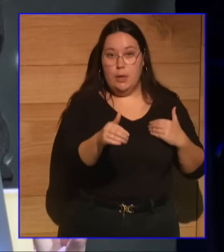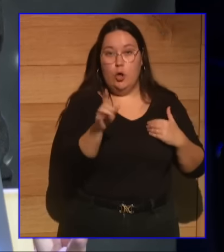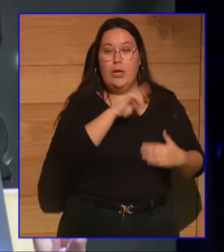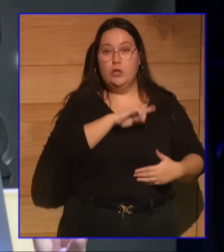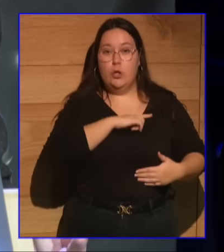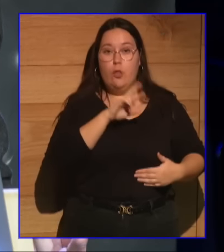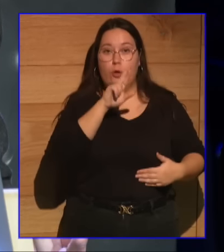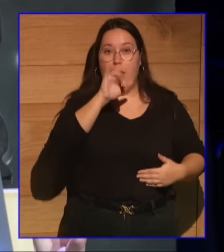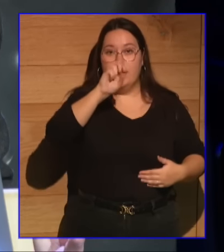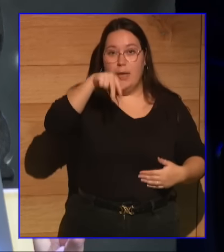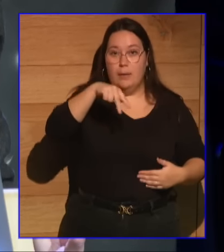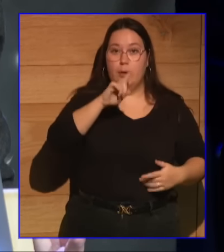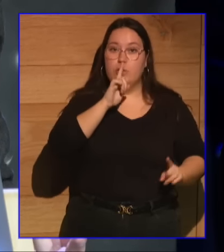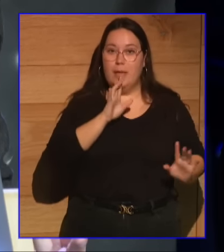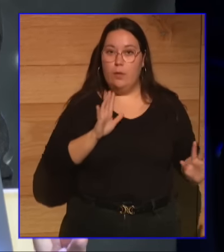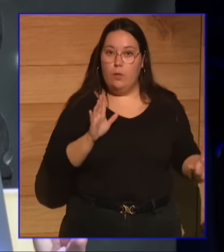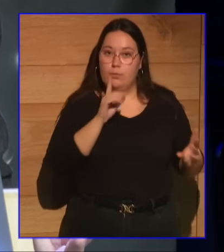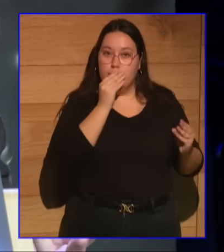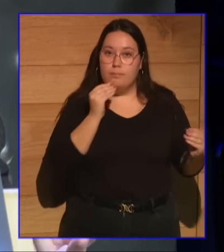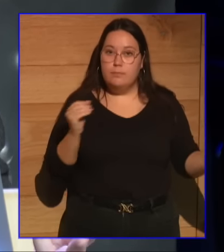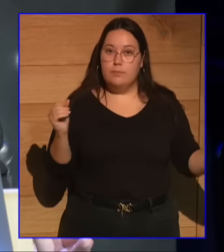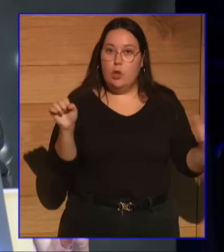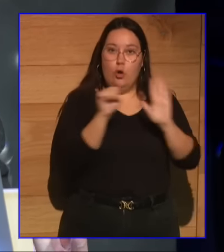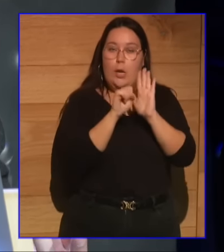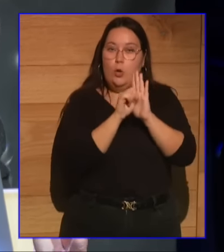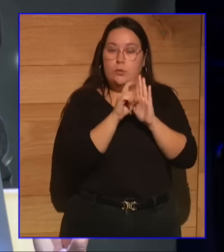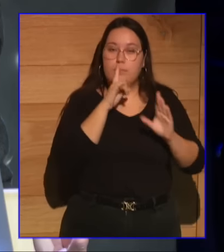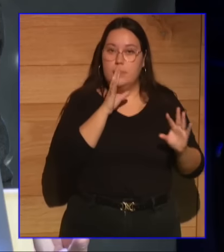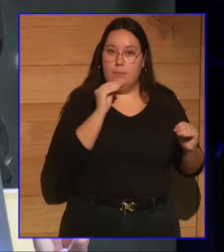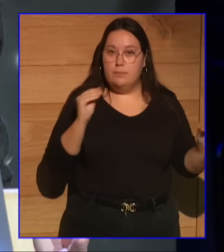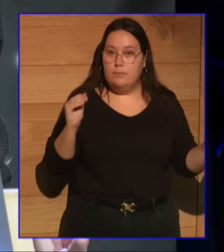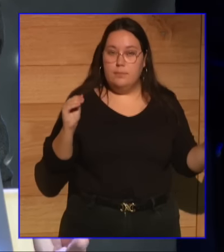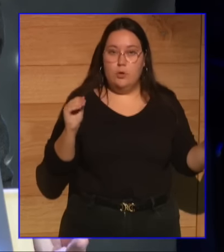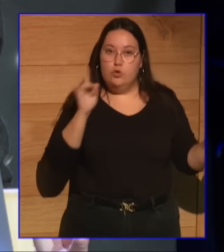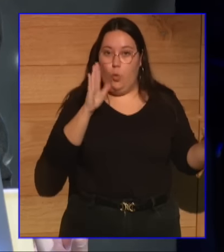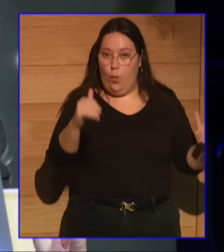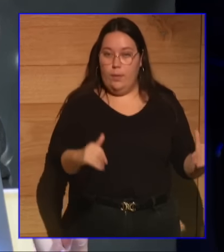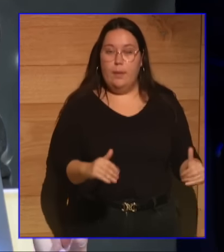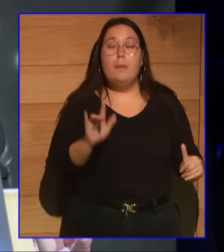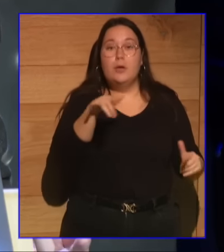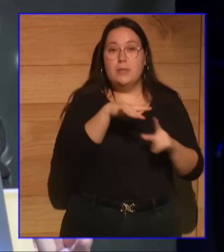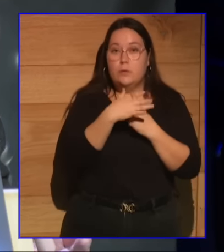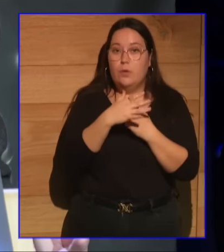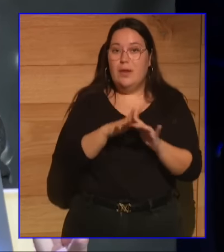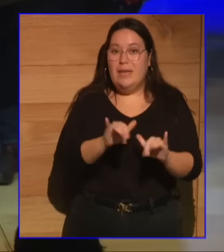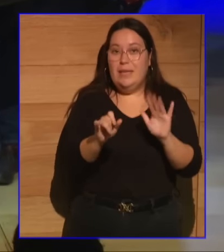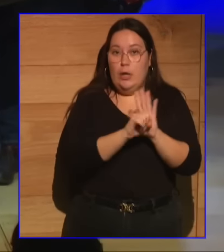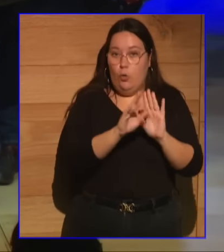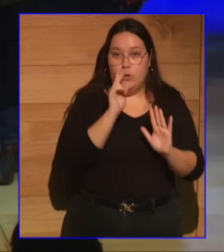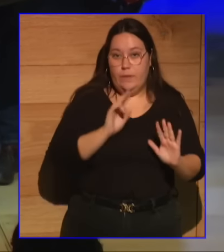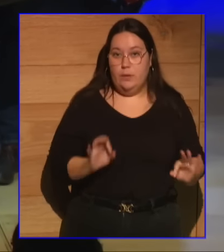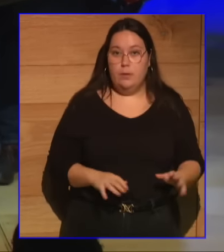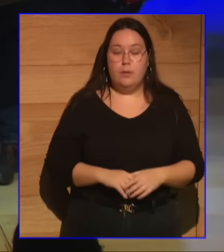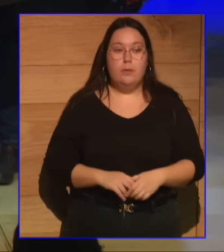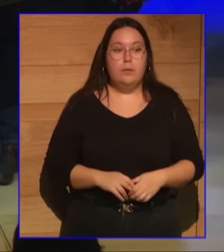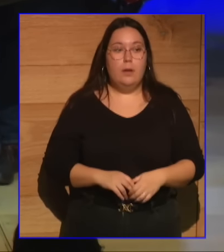introduce, pero en silencio. Y hace que todo el comienzo los logos no tengan sonido. Pero en este caso ni siquiera. Finalmente pone